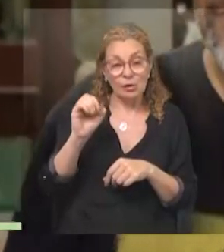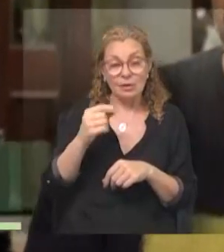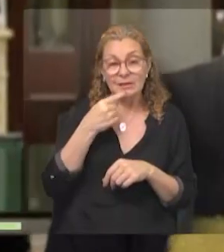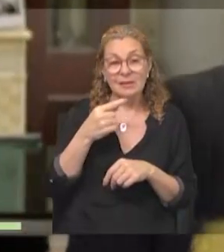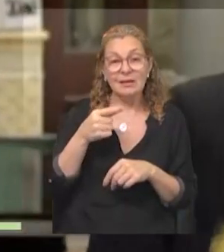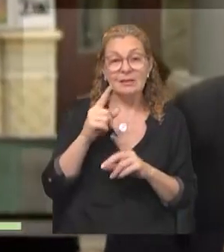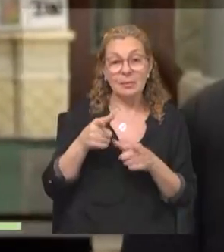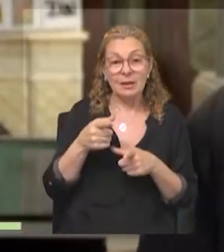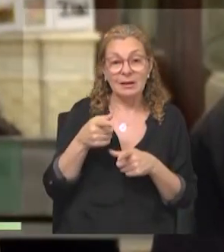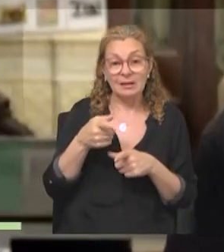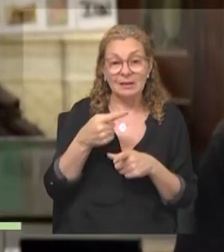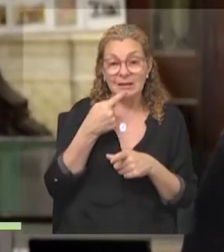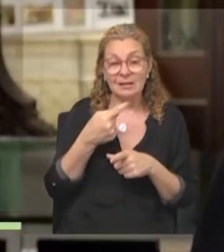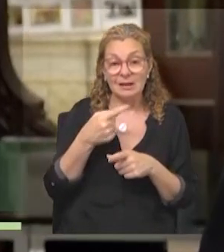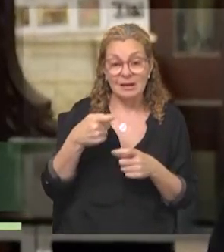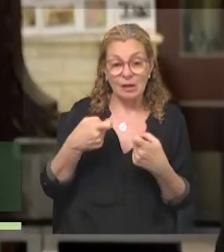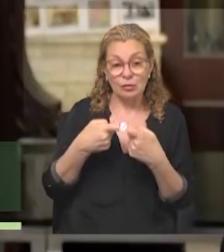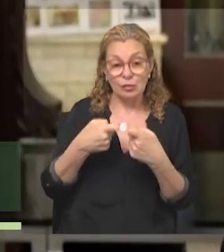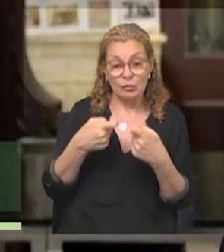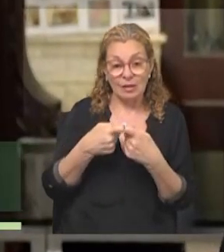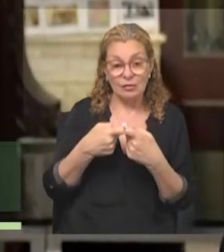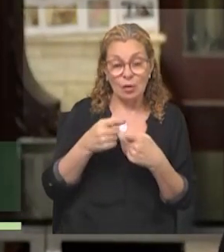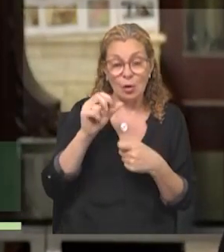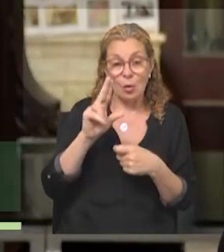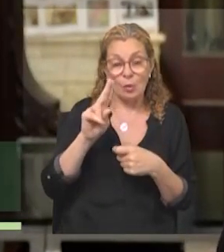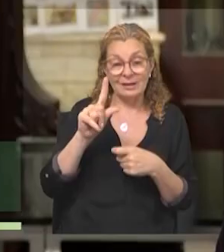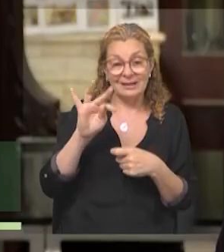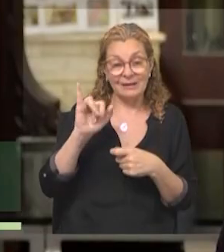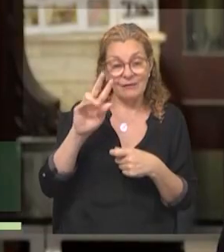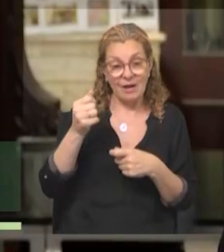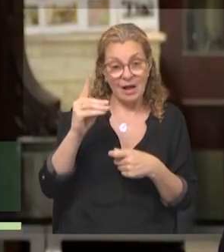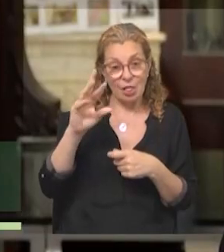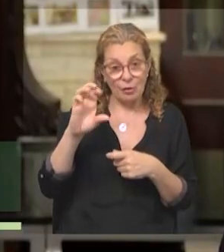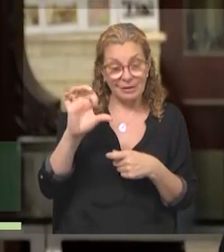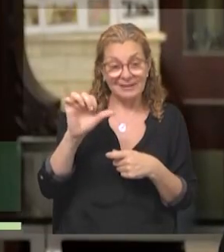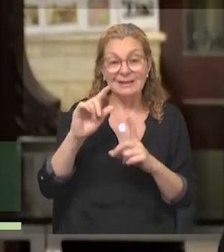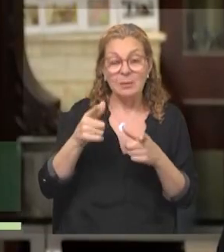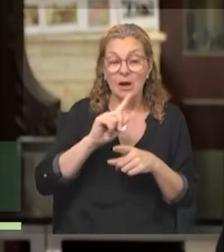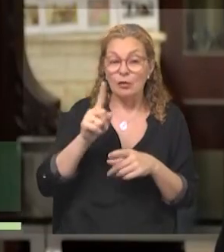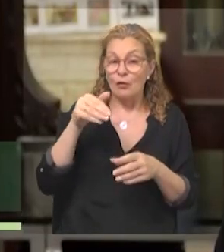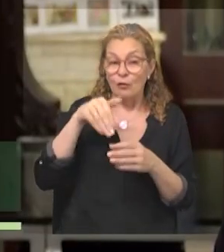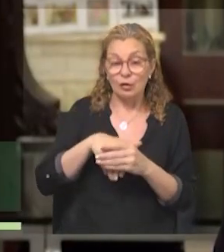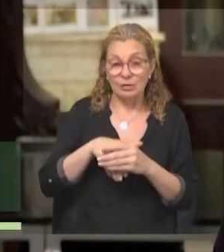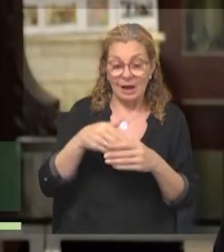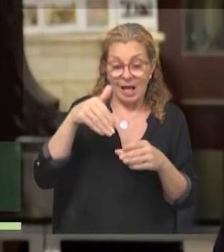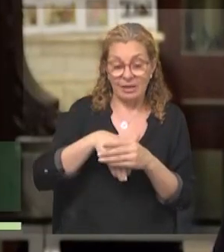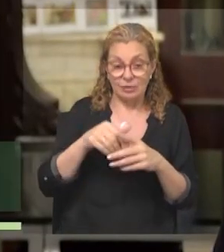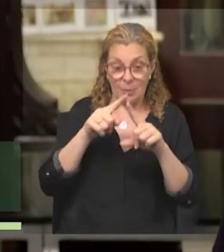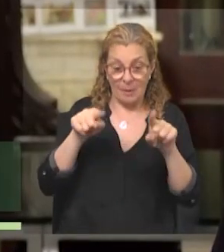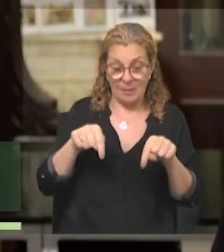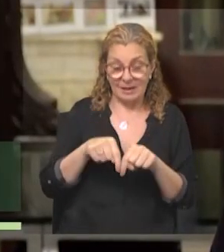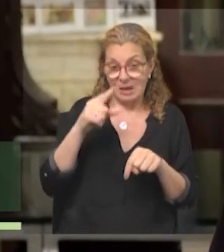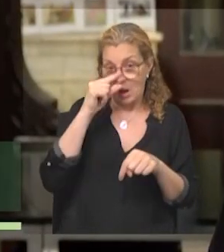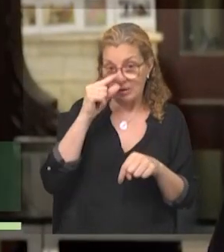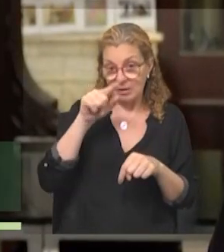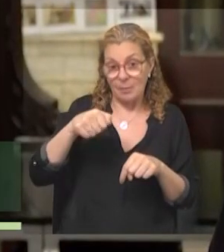la cadena pero también este llamamiento de la asociación de cultivadores de cannabis justamente a no votar o no introducir la peleta amarilla